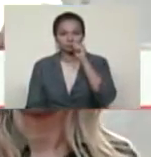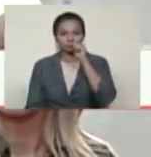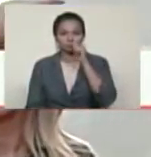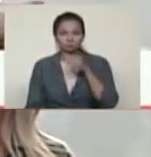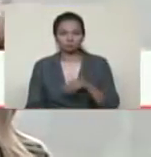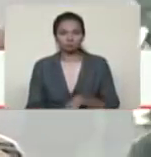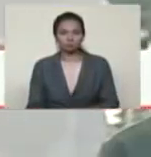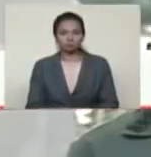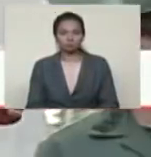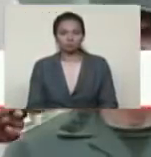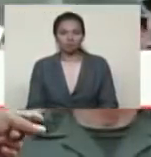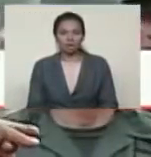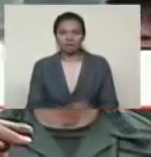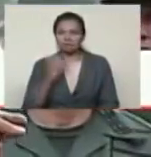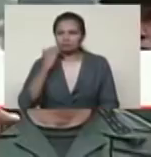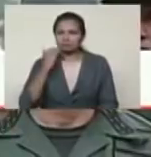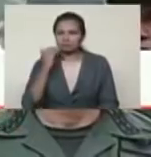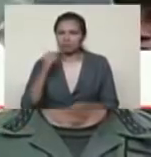Recientemente,